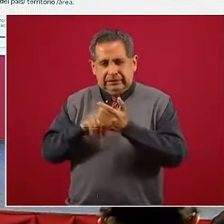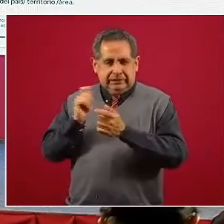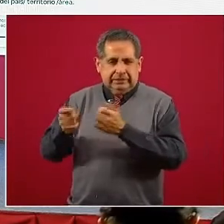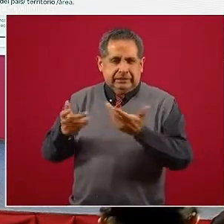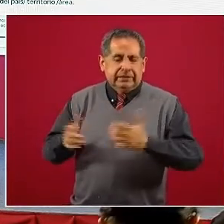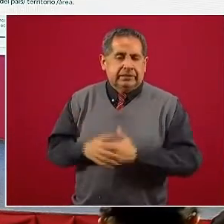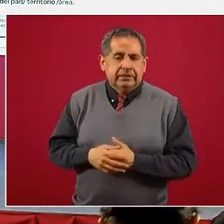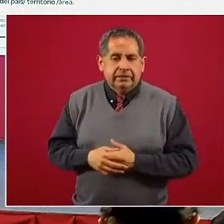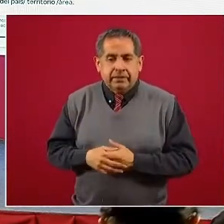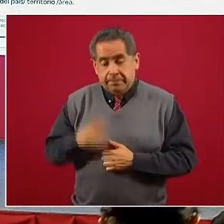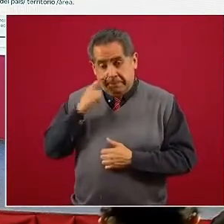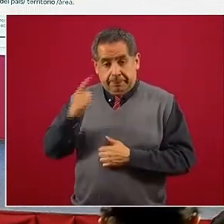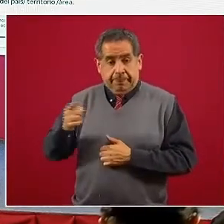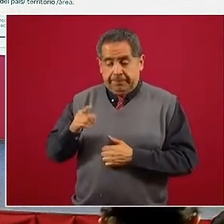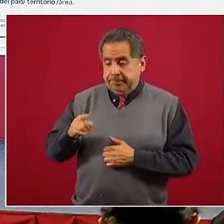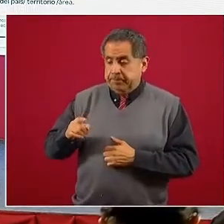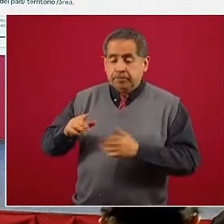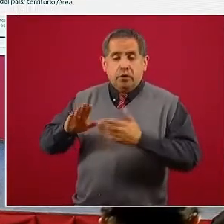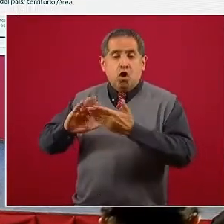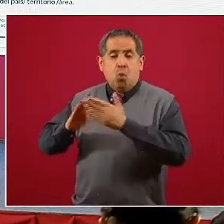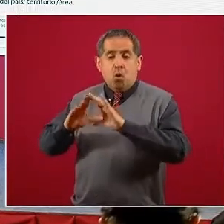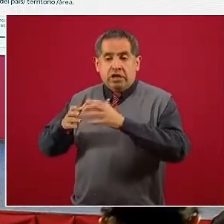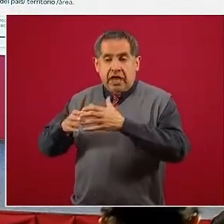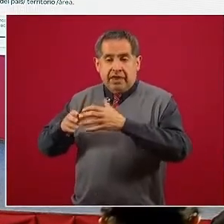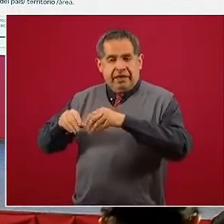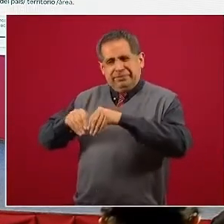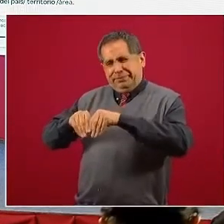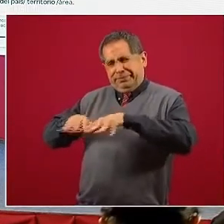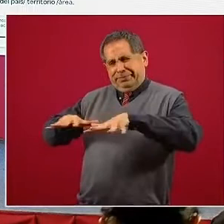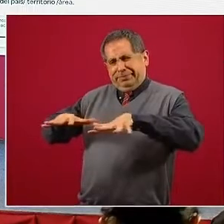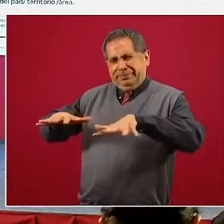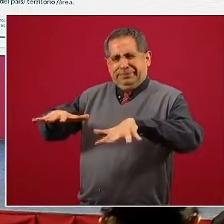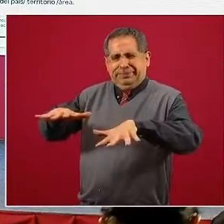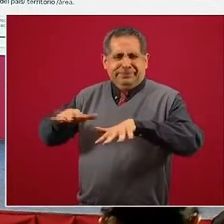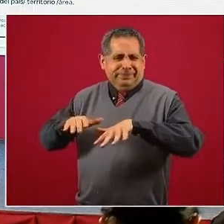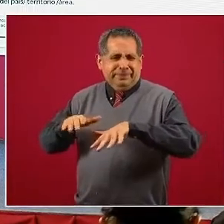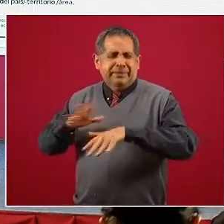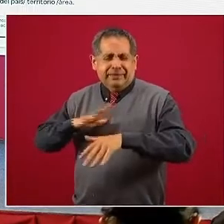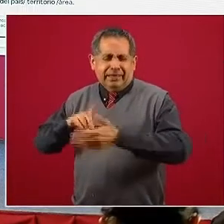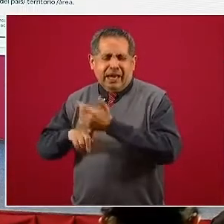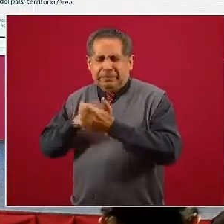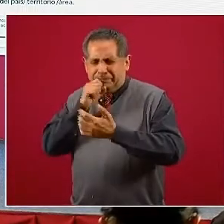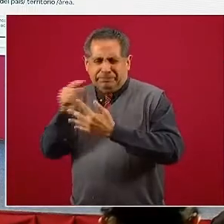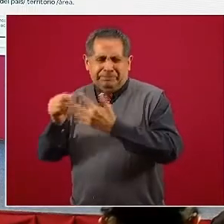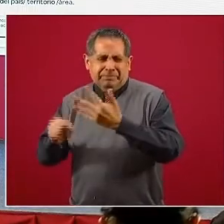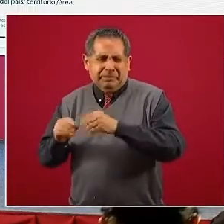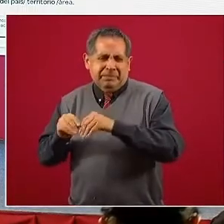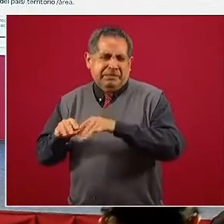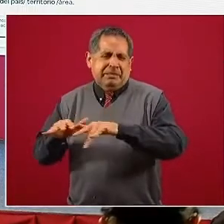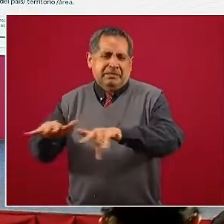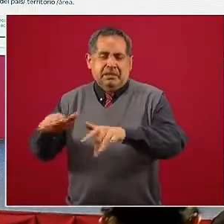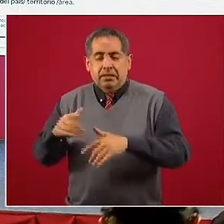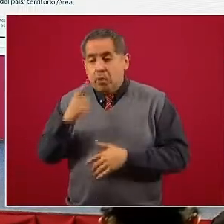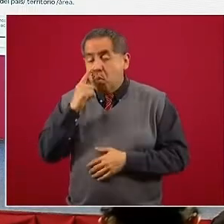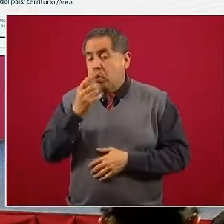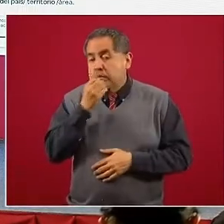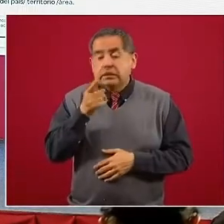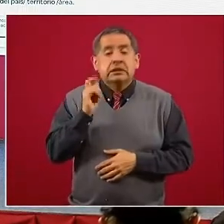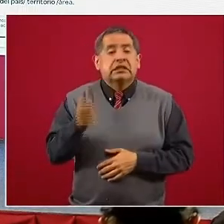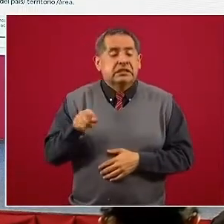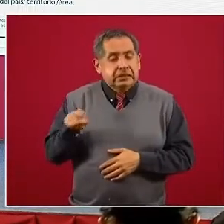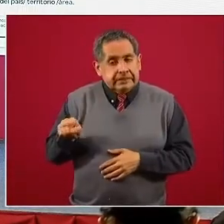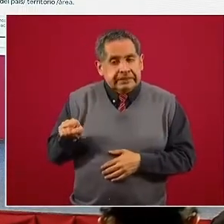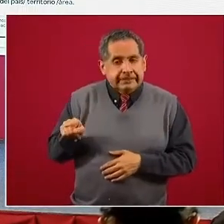categorías. Para la transmisión comunitaria, pues ya tiene varias características en particular, pero pues lo más interesante es